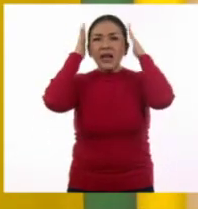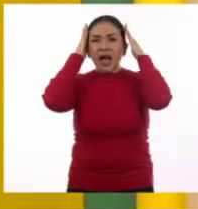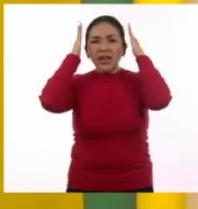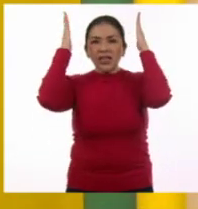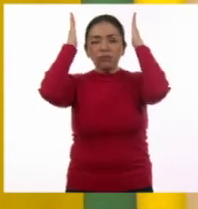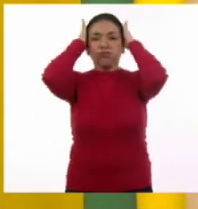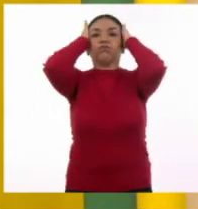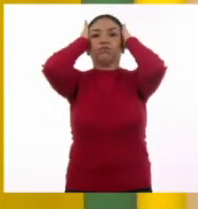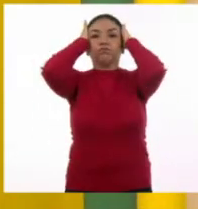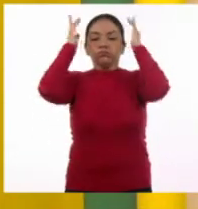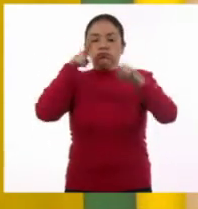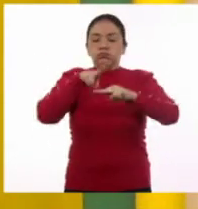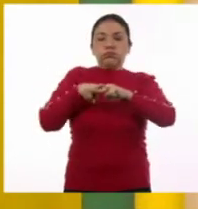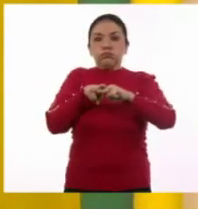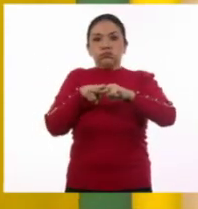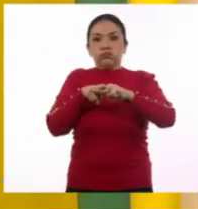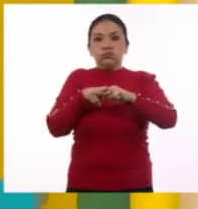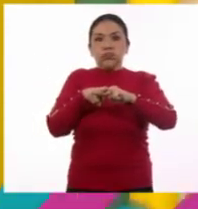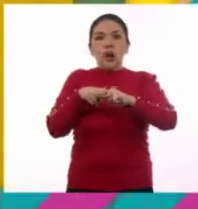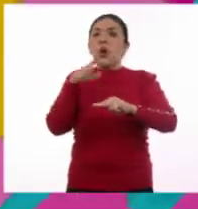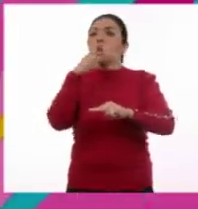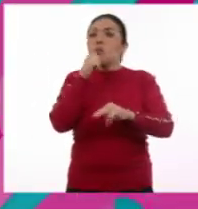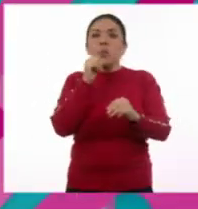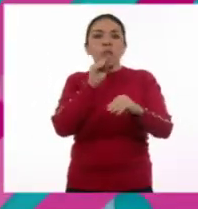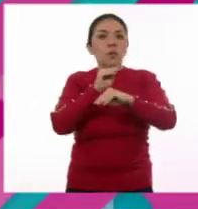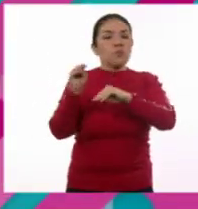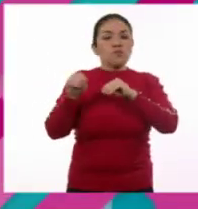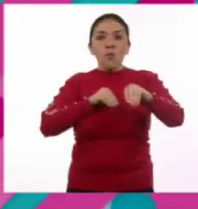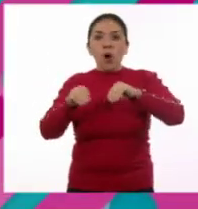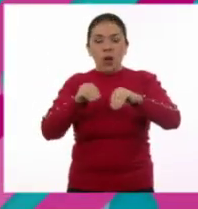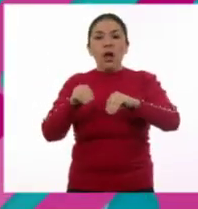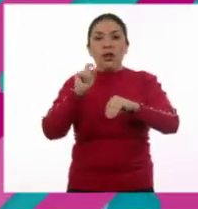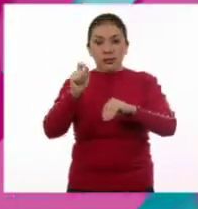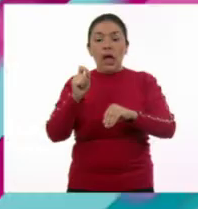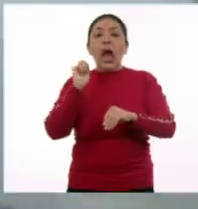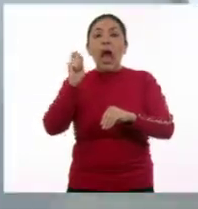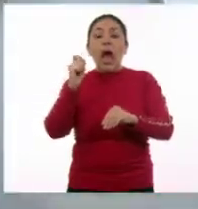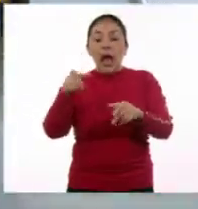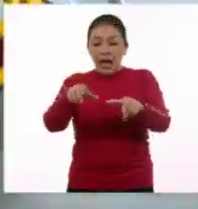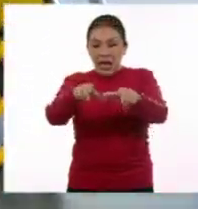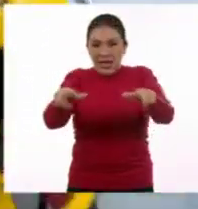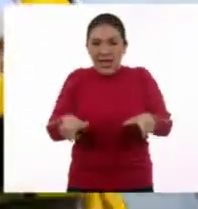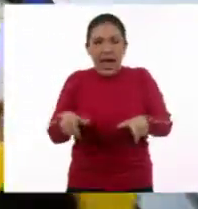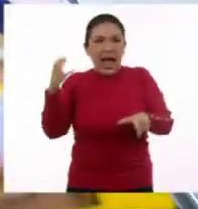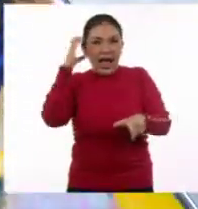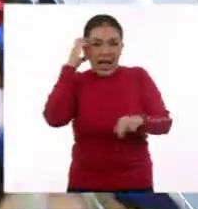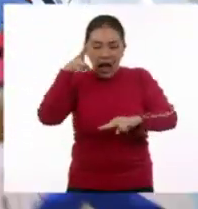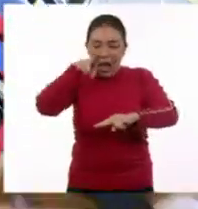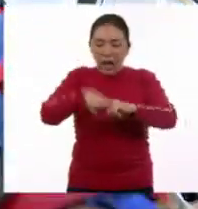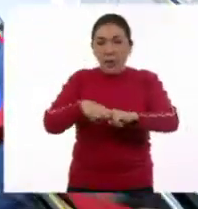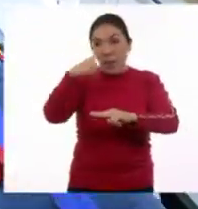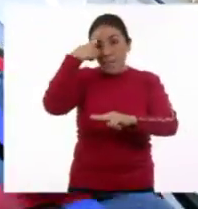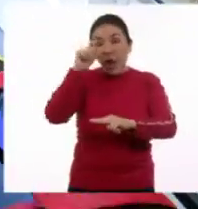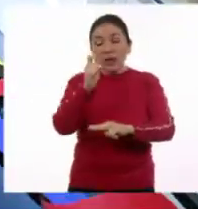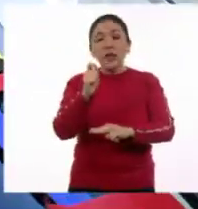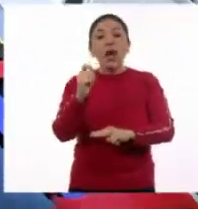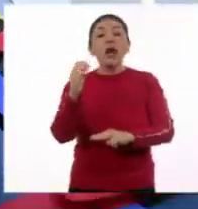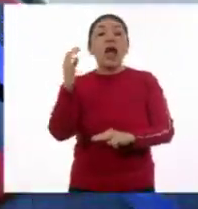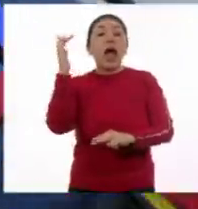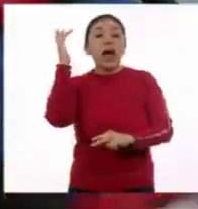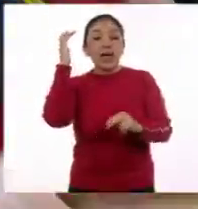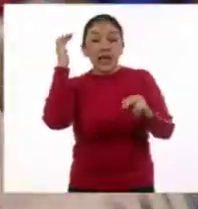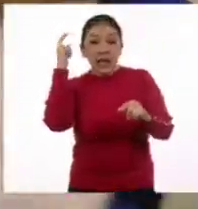y esos van en la parte de arriba de nuestra camilla y van a ayudar a fijar